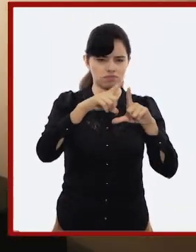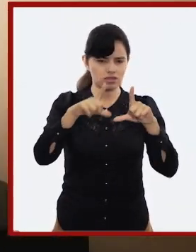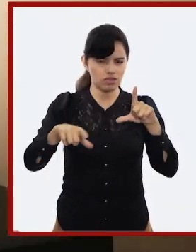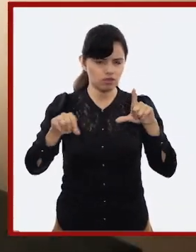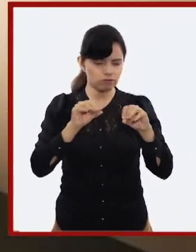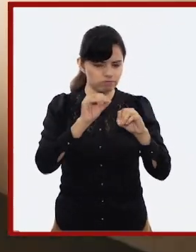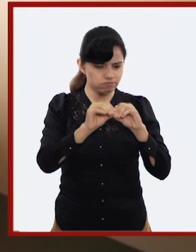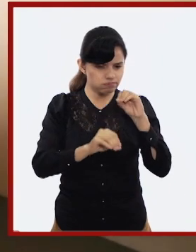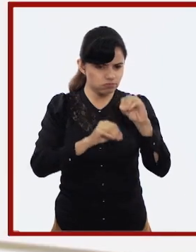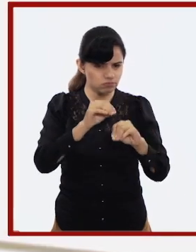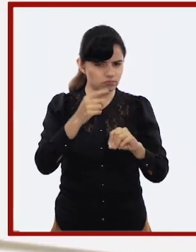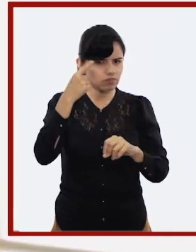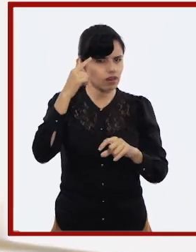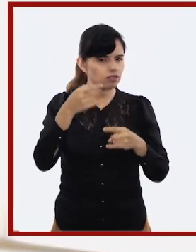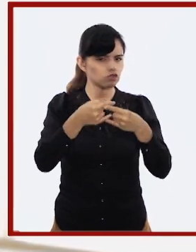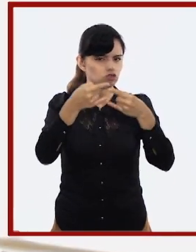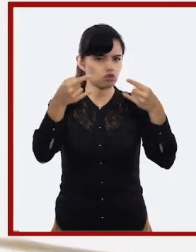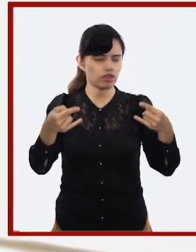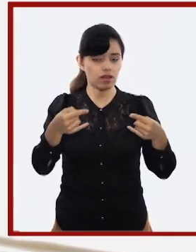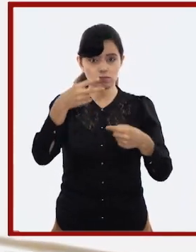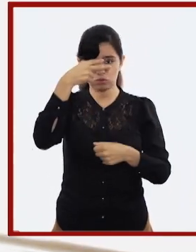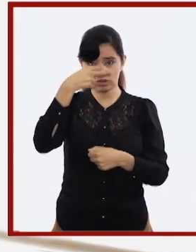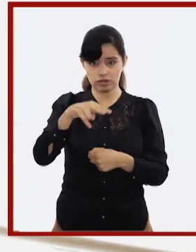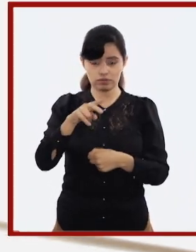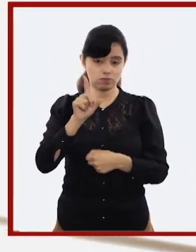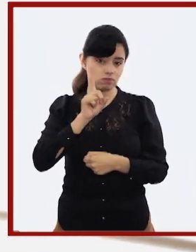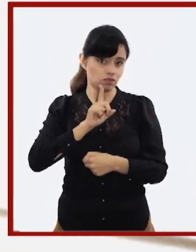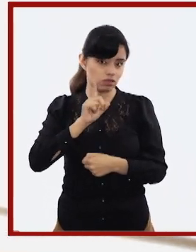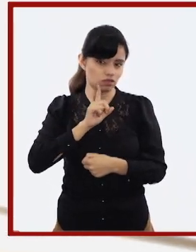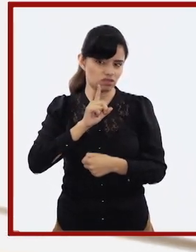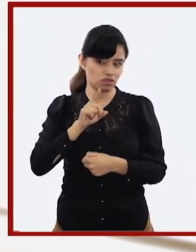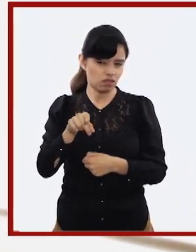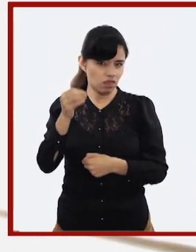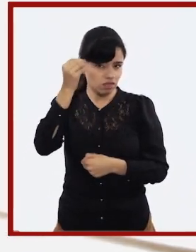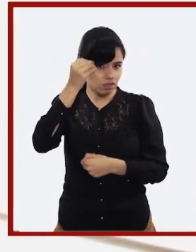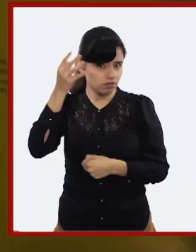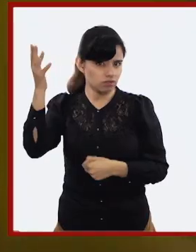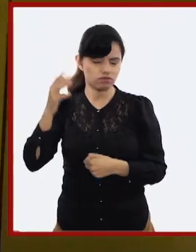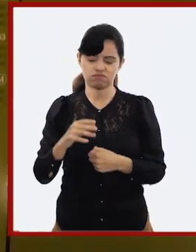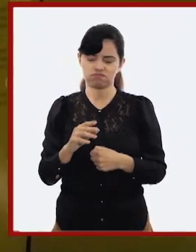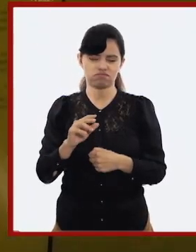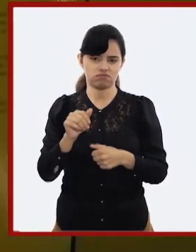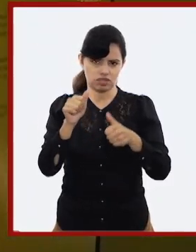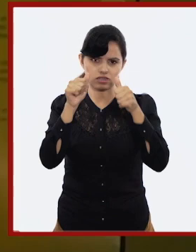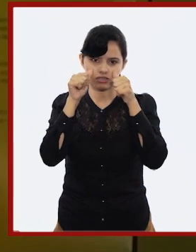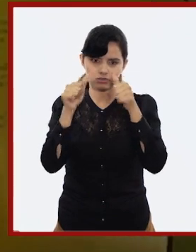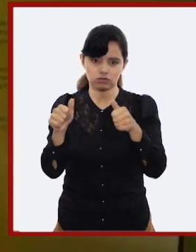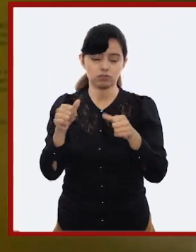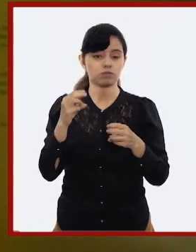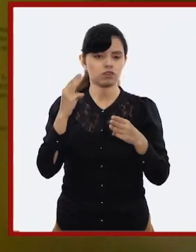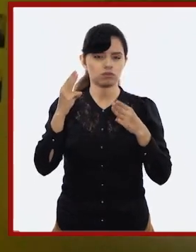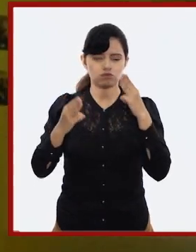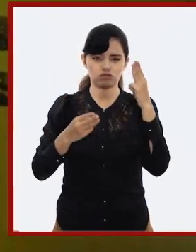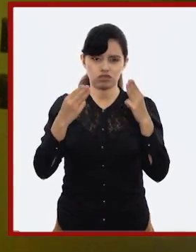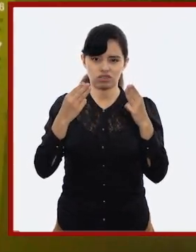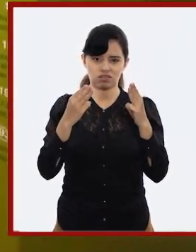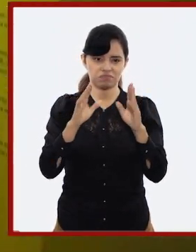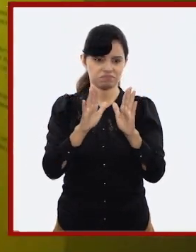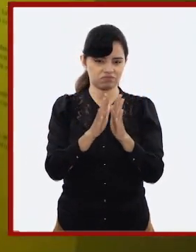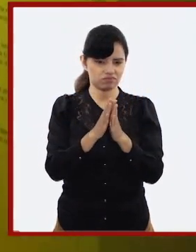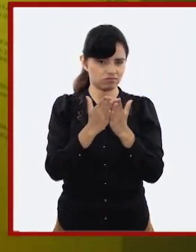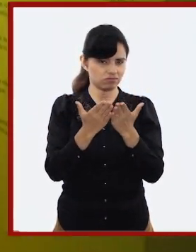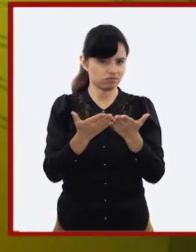la historia de las mujeres en México deje de ser una historia olvidada. El museo es un libro abierto para toda